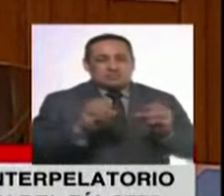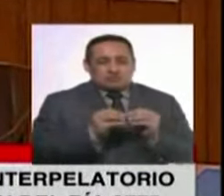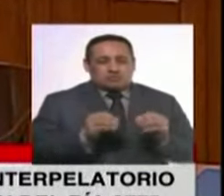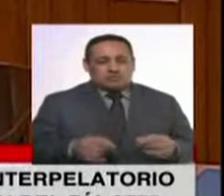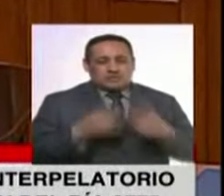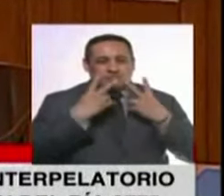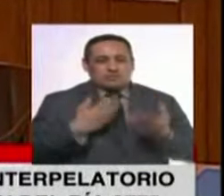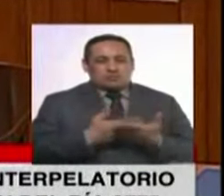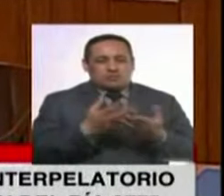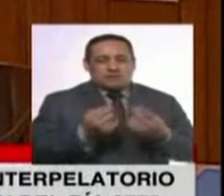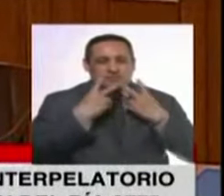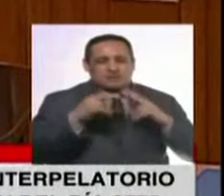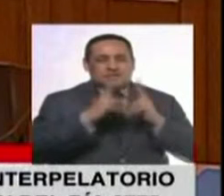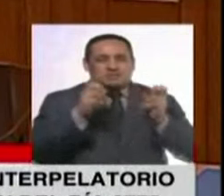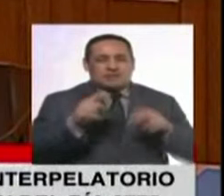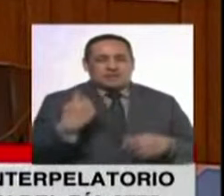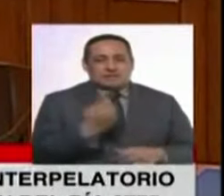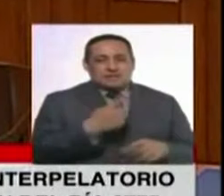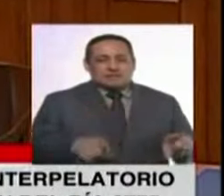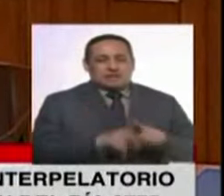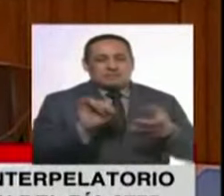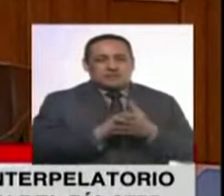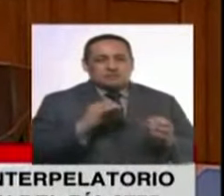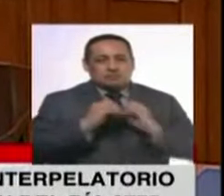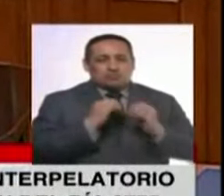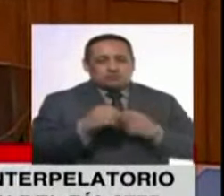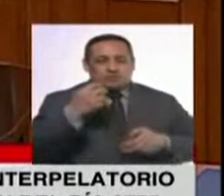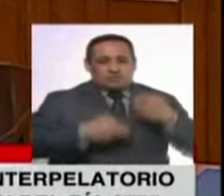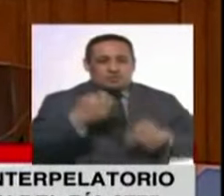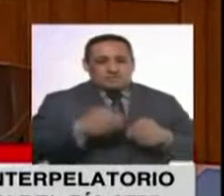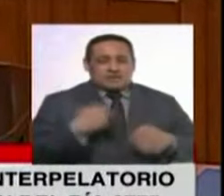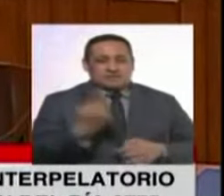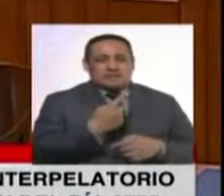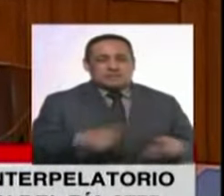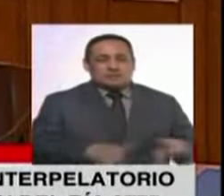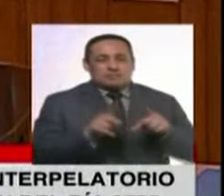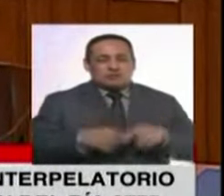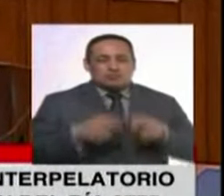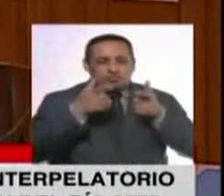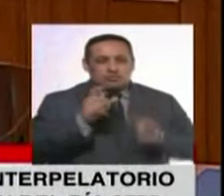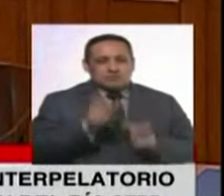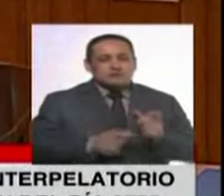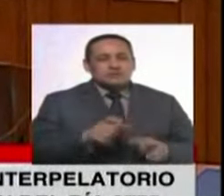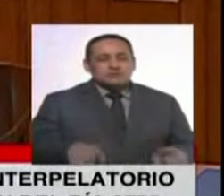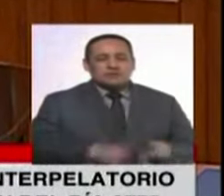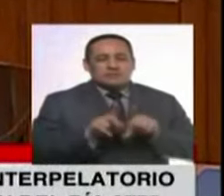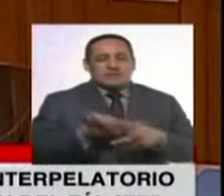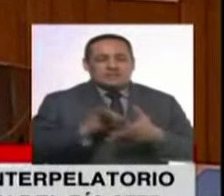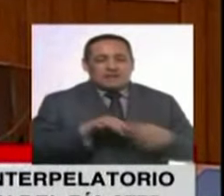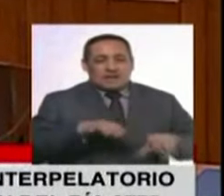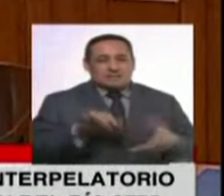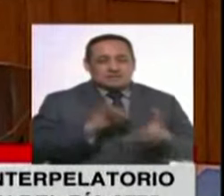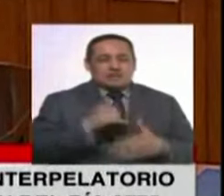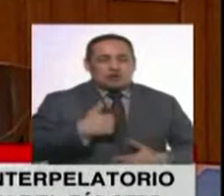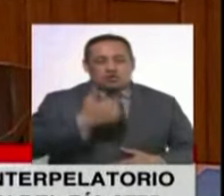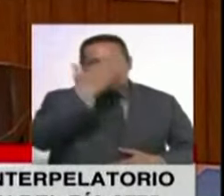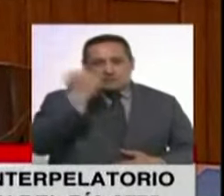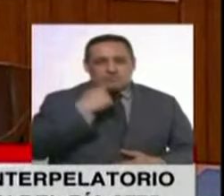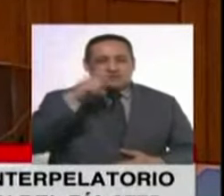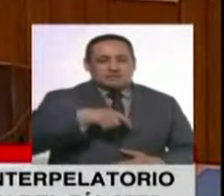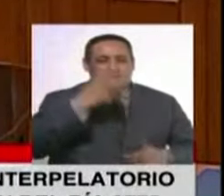y obviar el aspecto cualitativo en la solución de problemas de orden social como la Seguridad Ciudadana hace que olvidemos